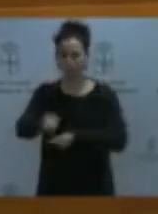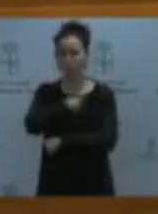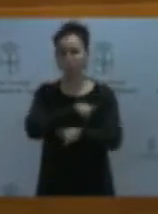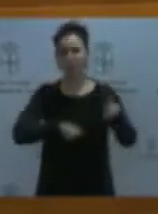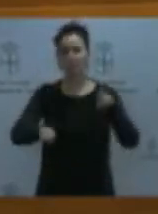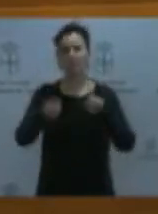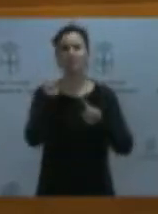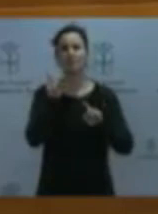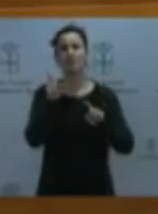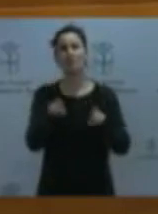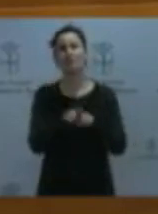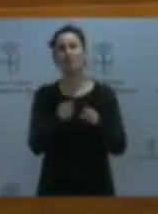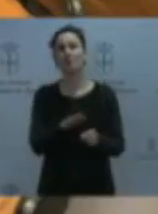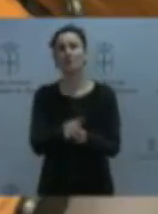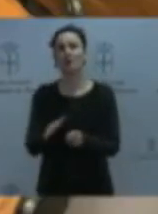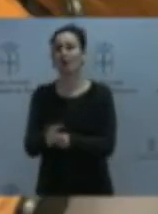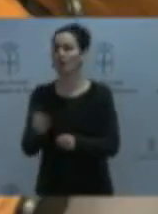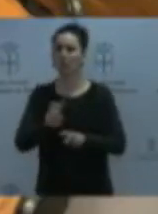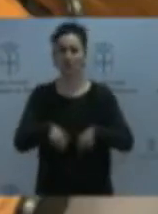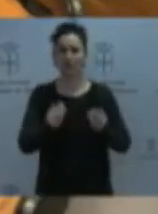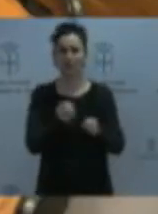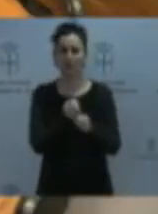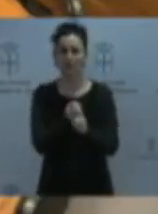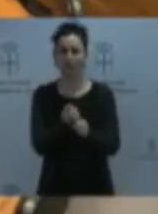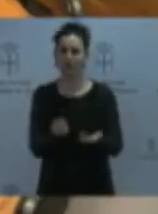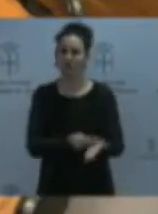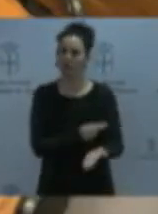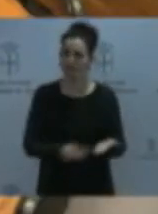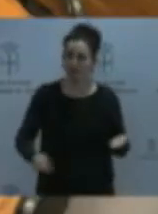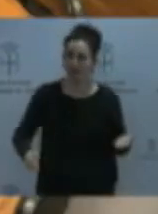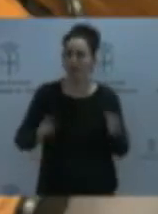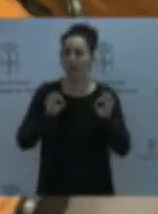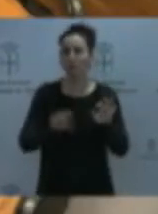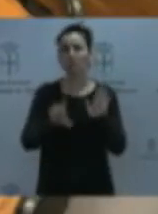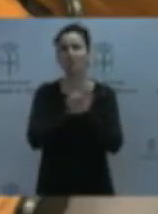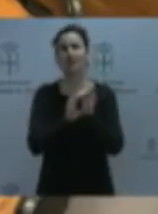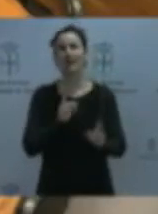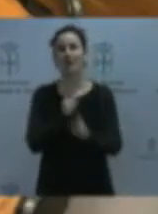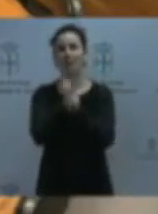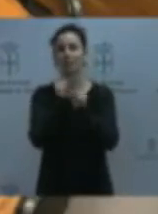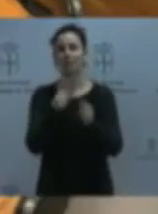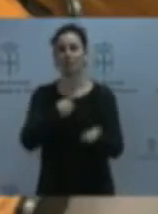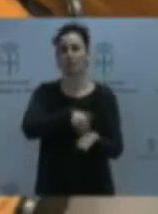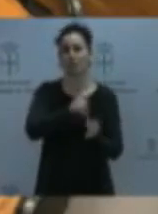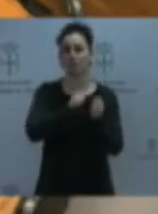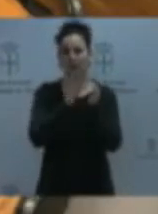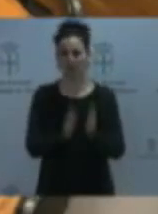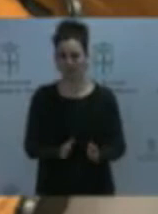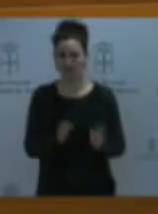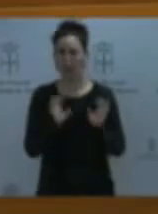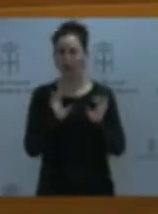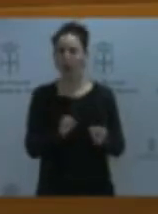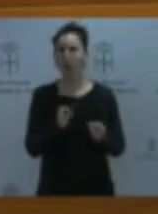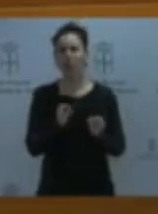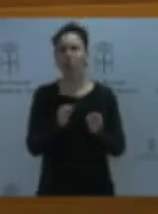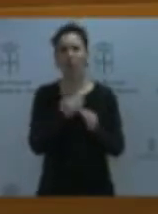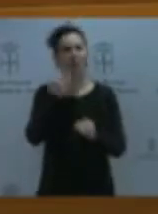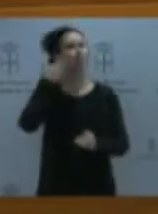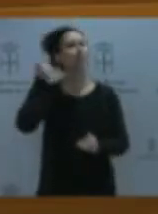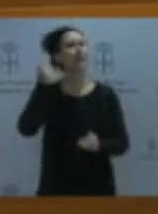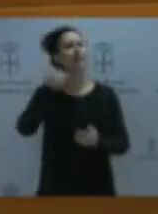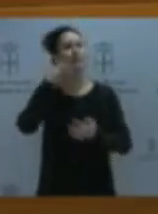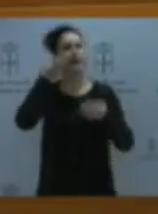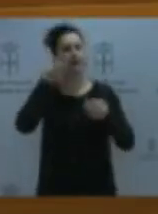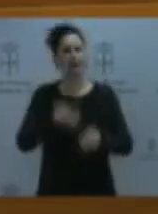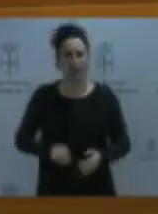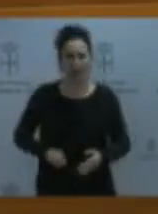con una ley antidesahucios y garantizando una vivienda digna, se cura con una ley de igualdad real y financiada, con dinero, se